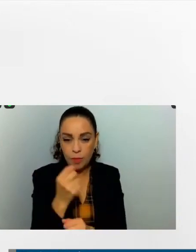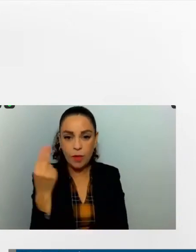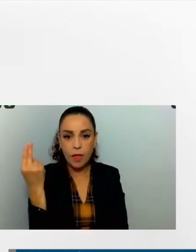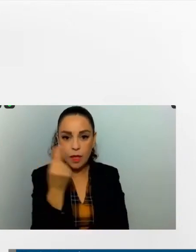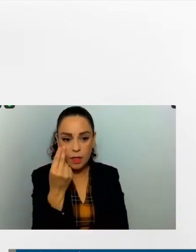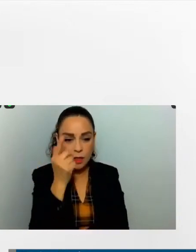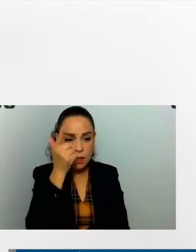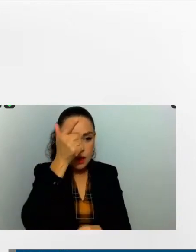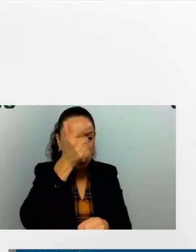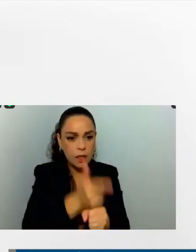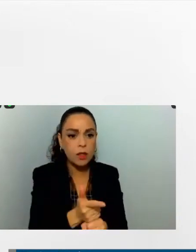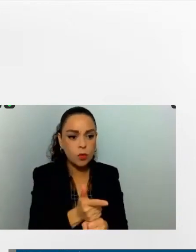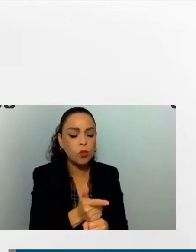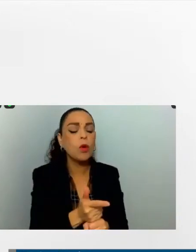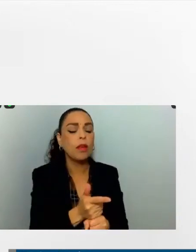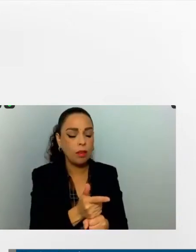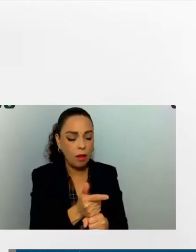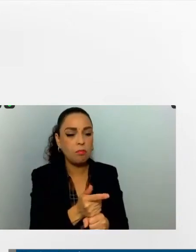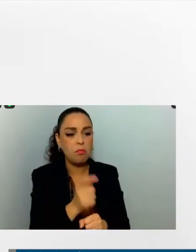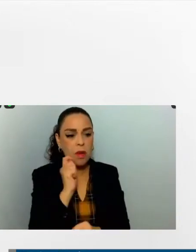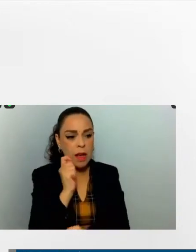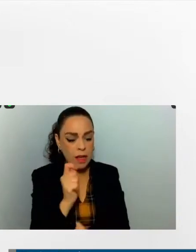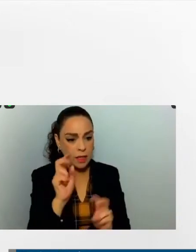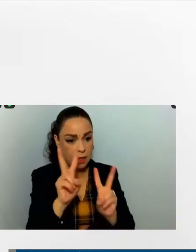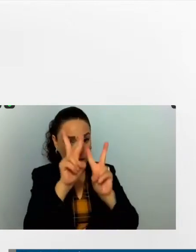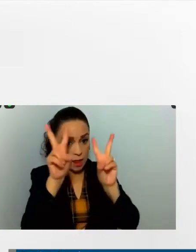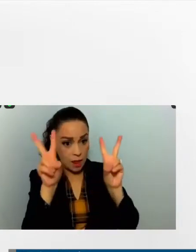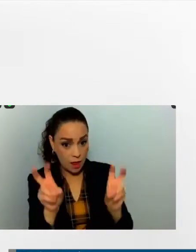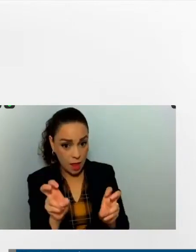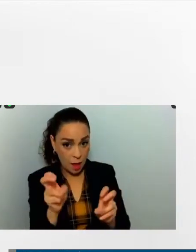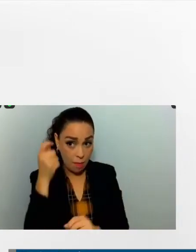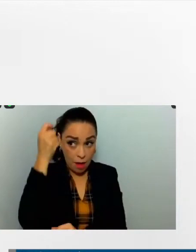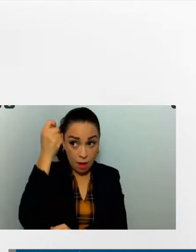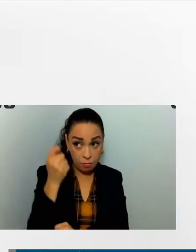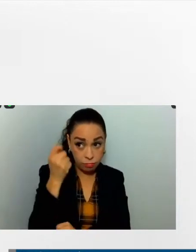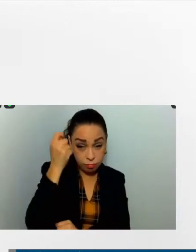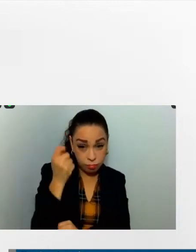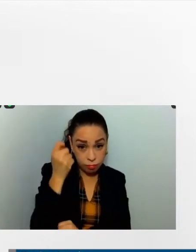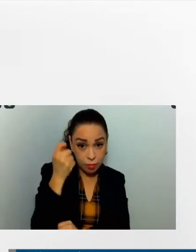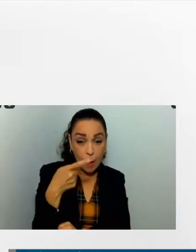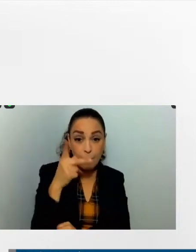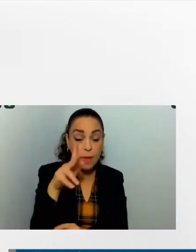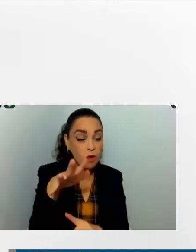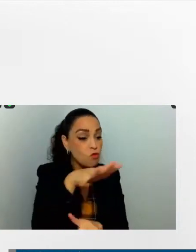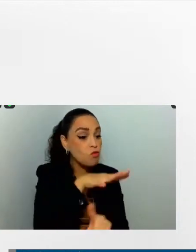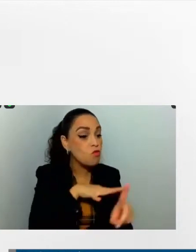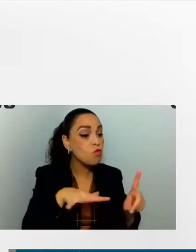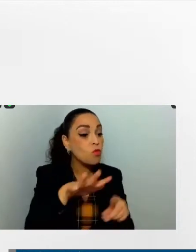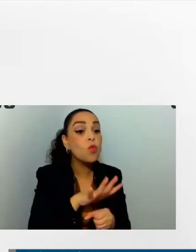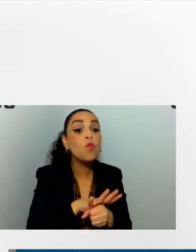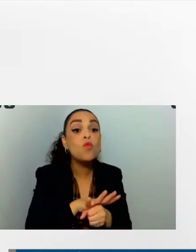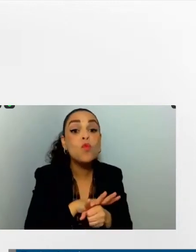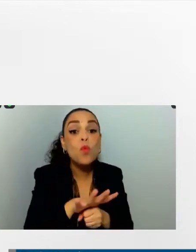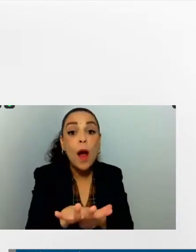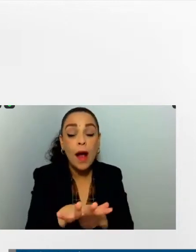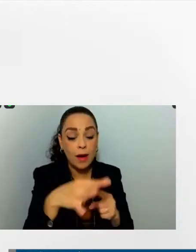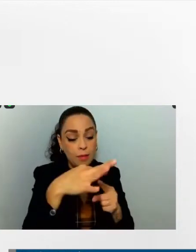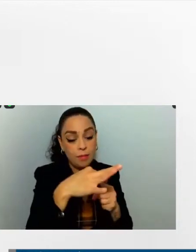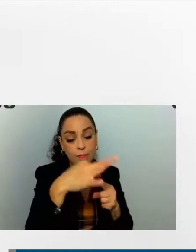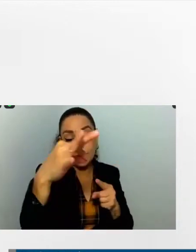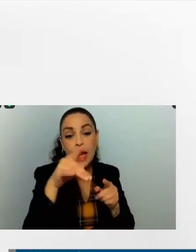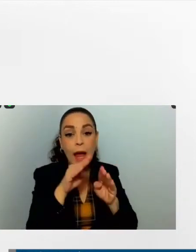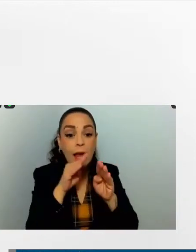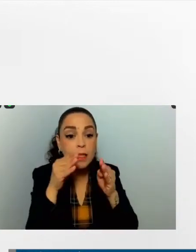los alimentos entendidos en términos amplios a los contextos específicos, ¿no? Simplemente me quedo con un caso particular que